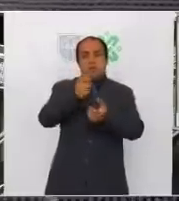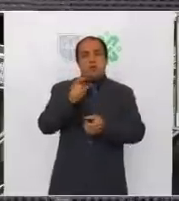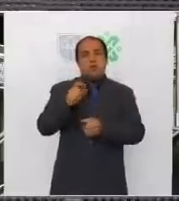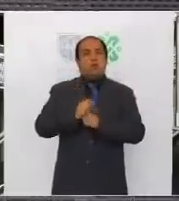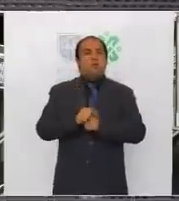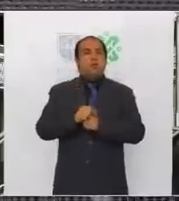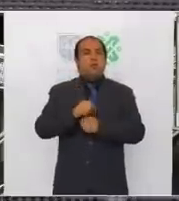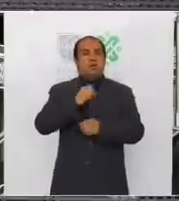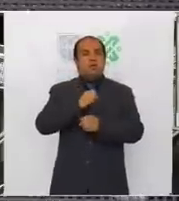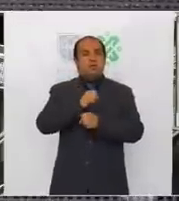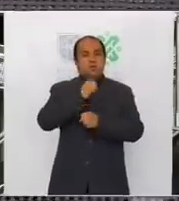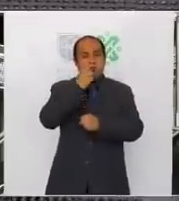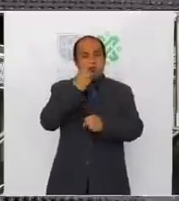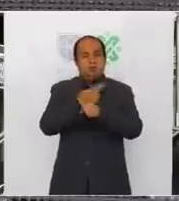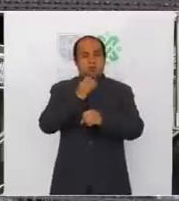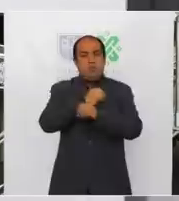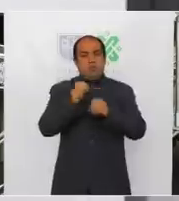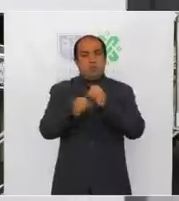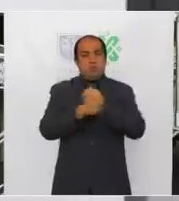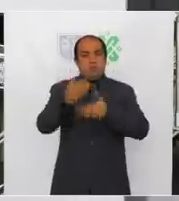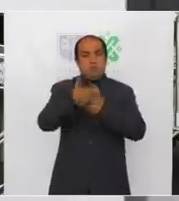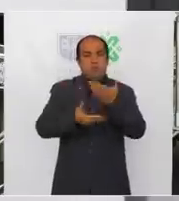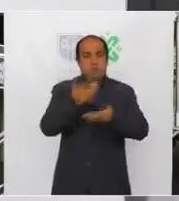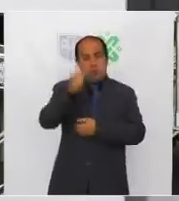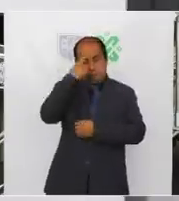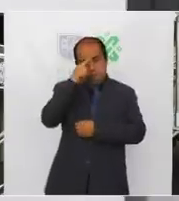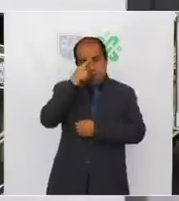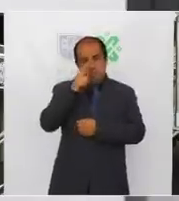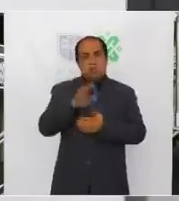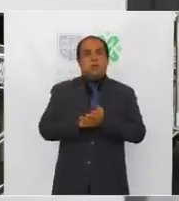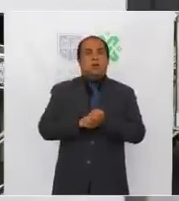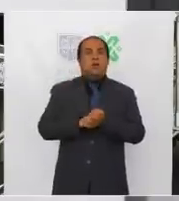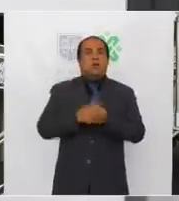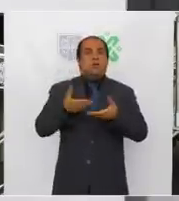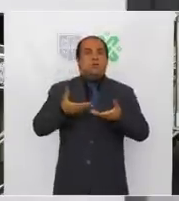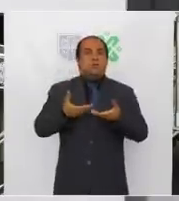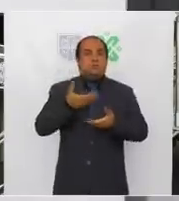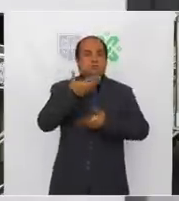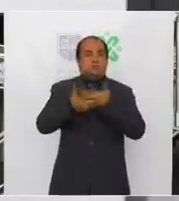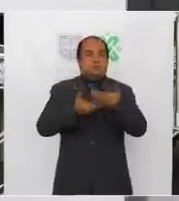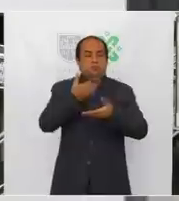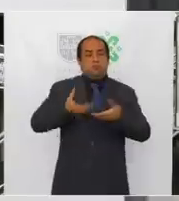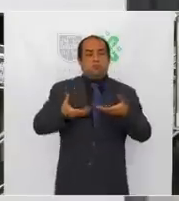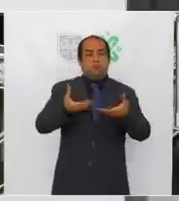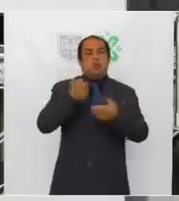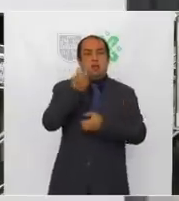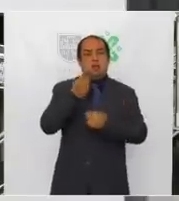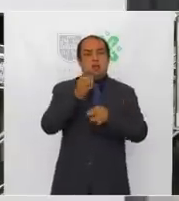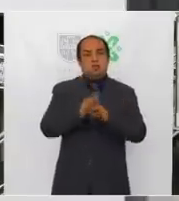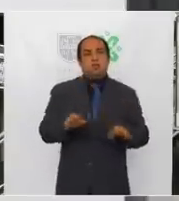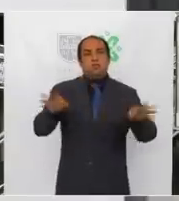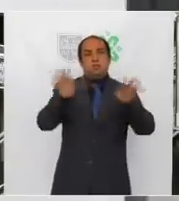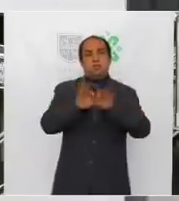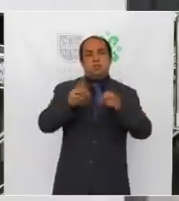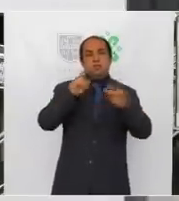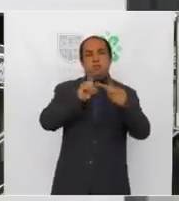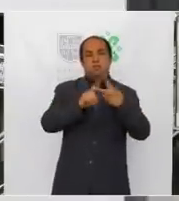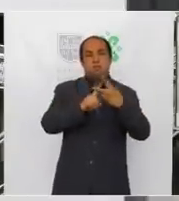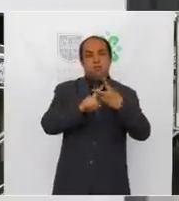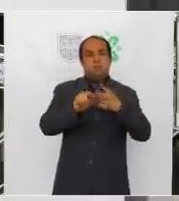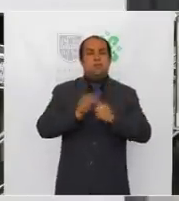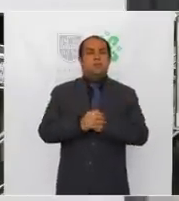Servicios, particularmente para servicios urbanos. Esa es una parte fundamental. Lo segundo